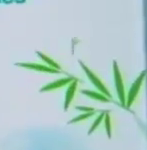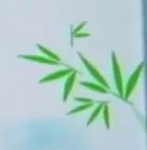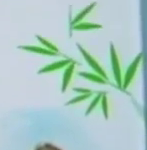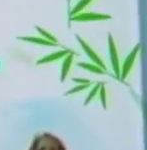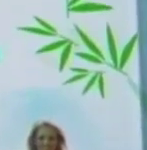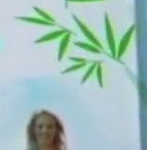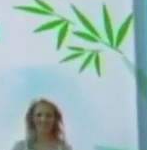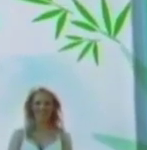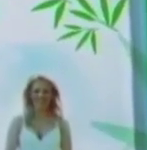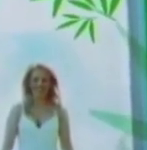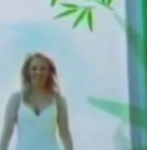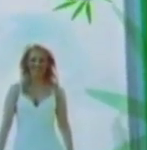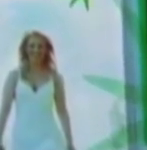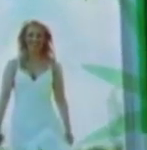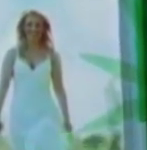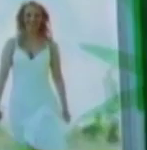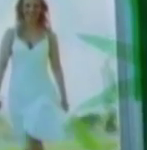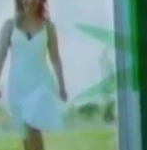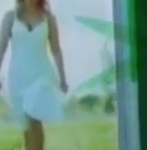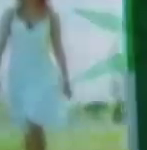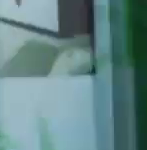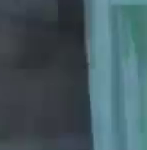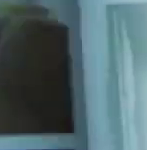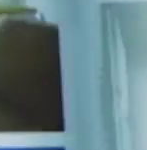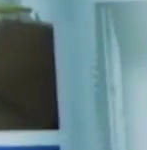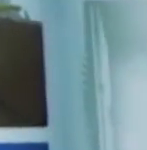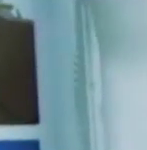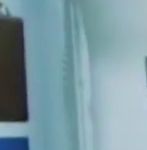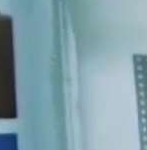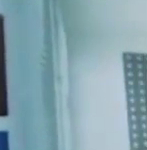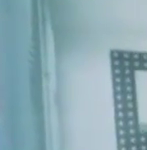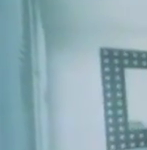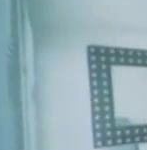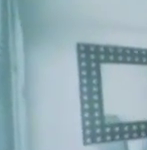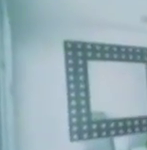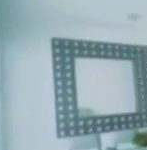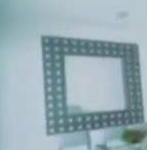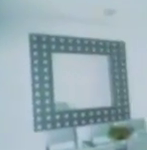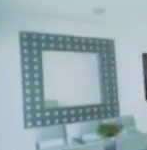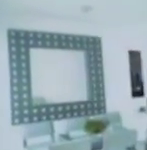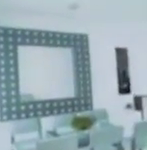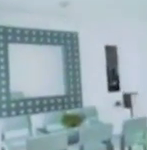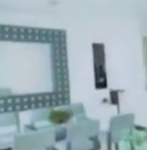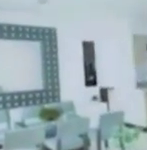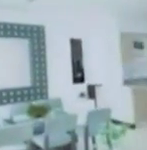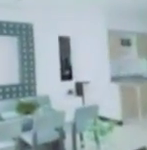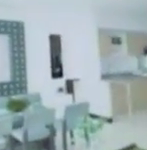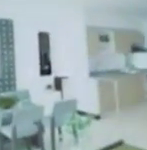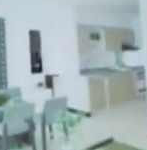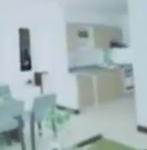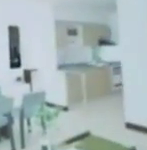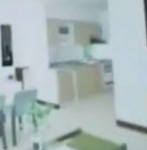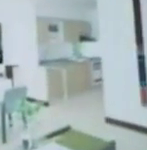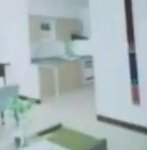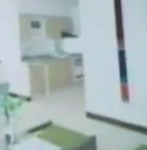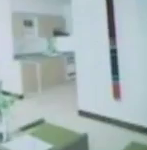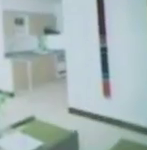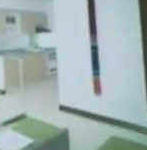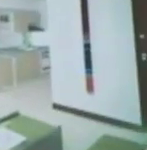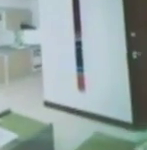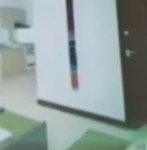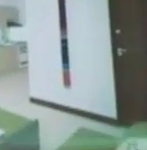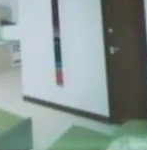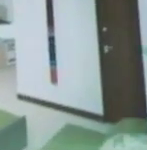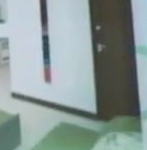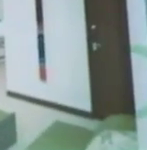sus espacios. Guaduales de Ciudad 2000, apartamentos perfectamente distribuidos, donde disfrutará de la mejor